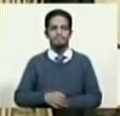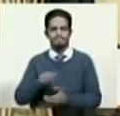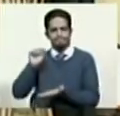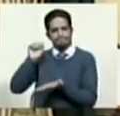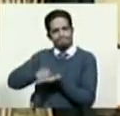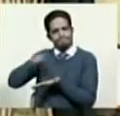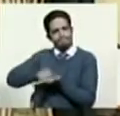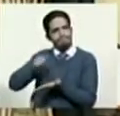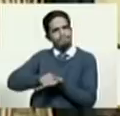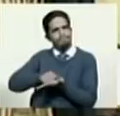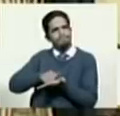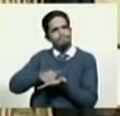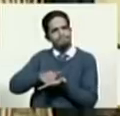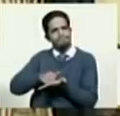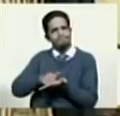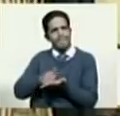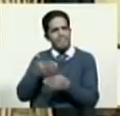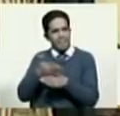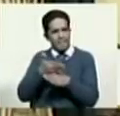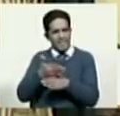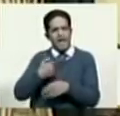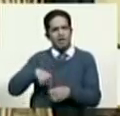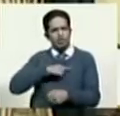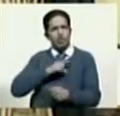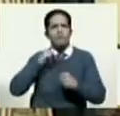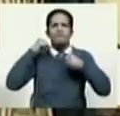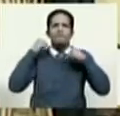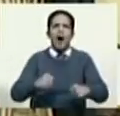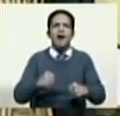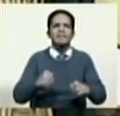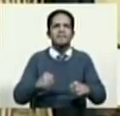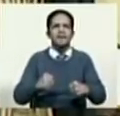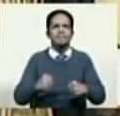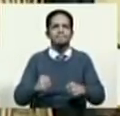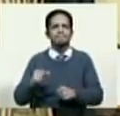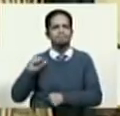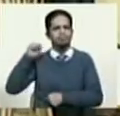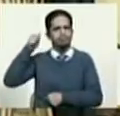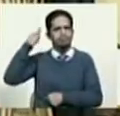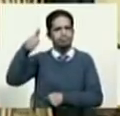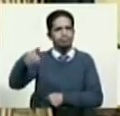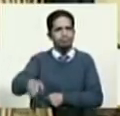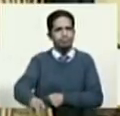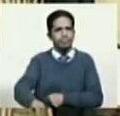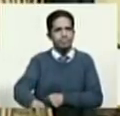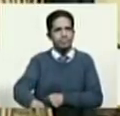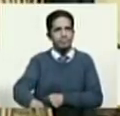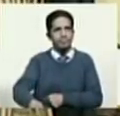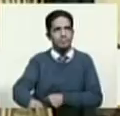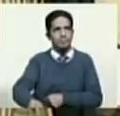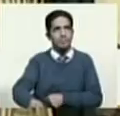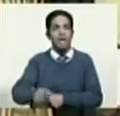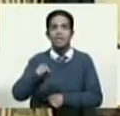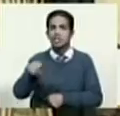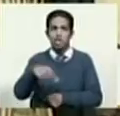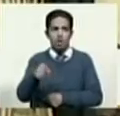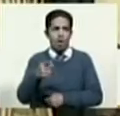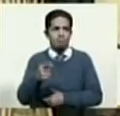Como esta tabla, somos de madera ancestral. Si no, no estuviéramos